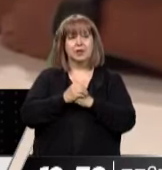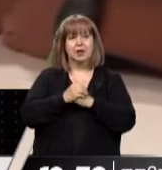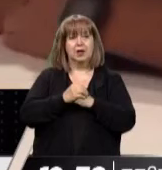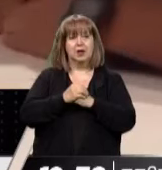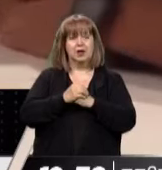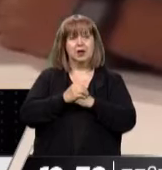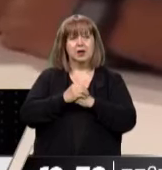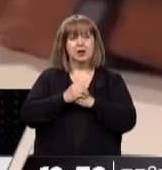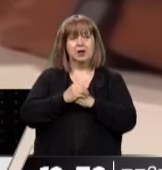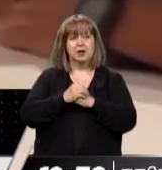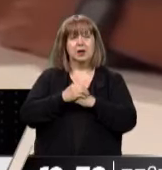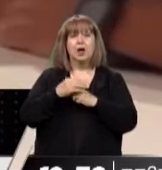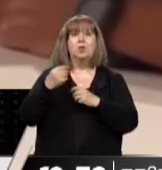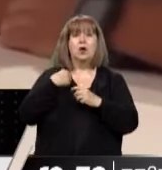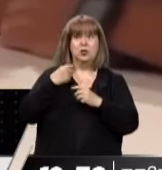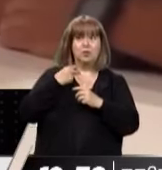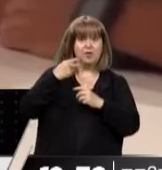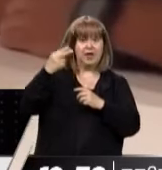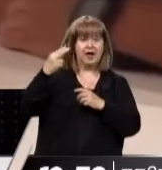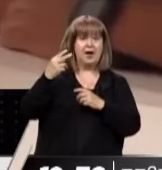lo que es, entra al museo y el museo de Messi.